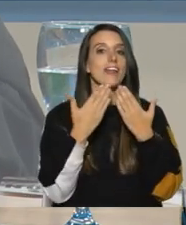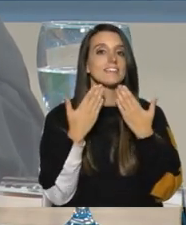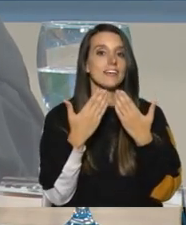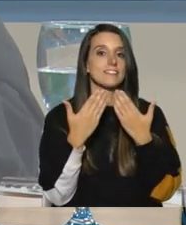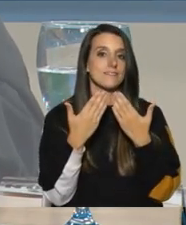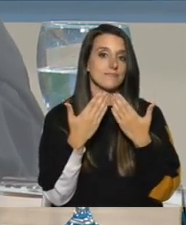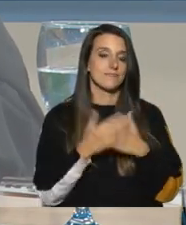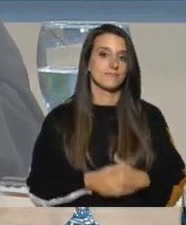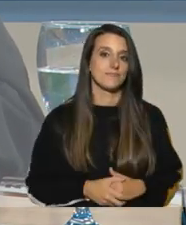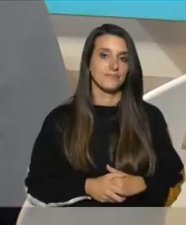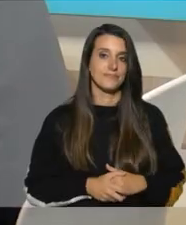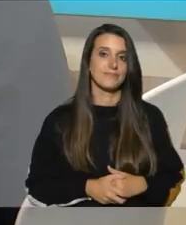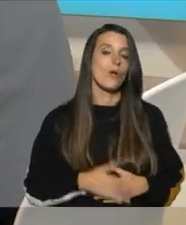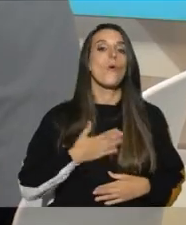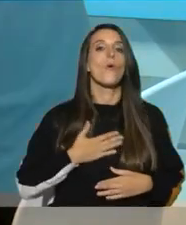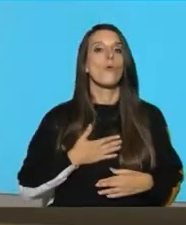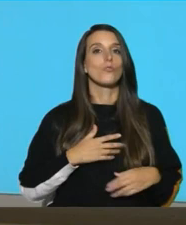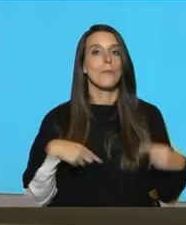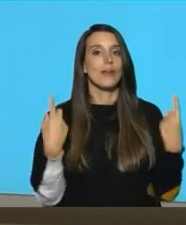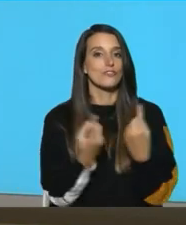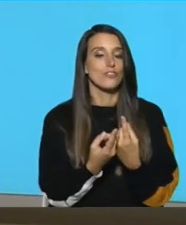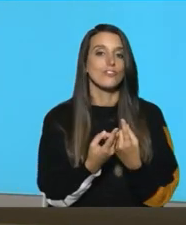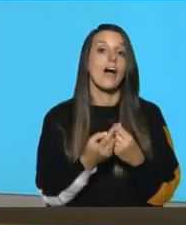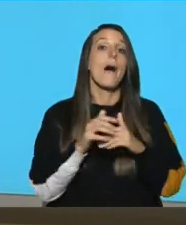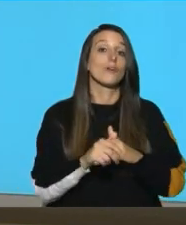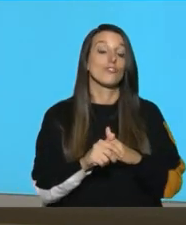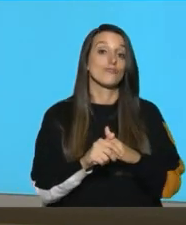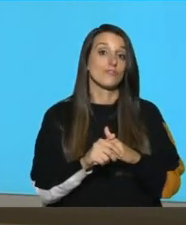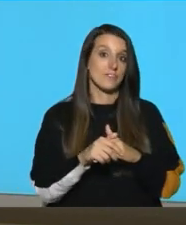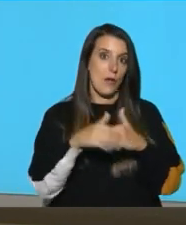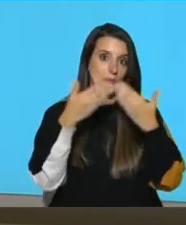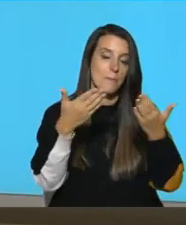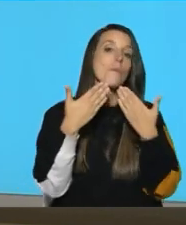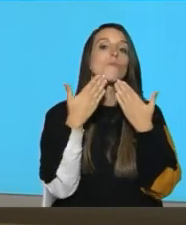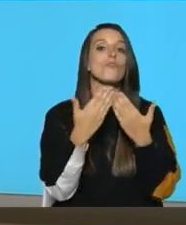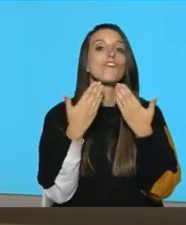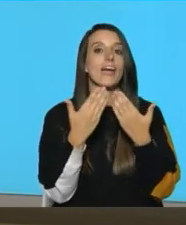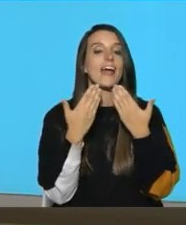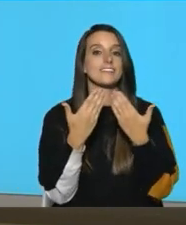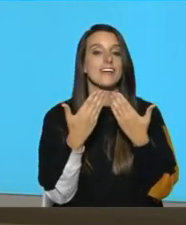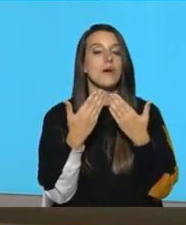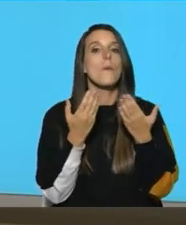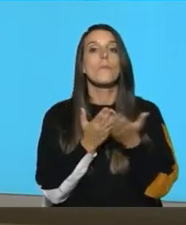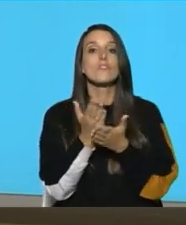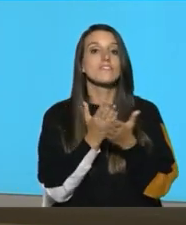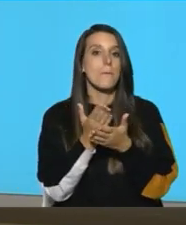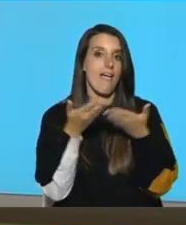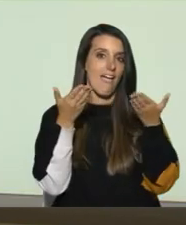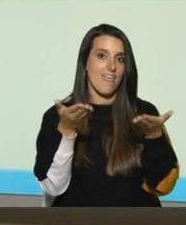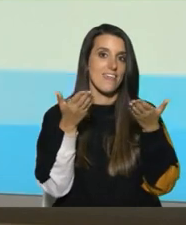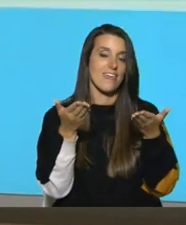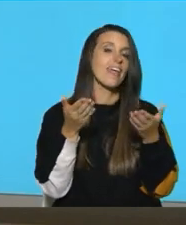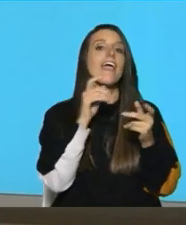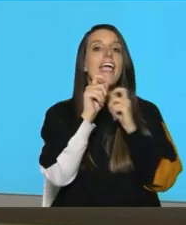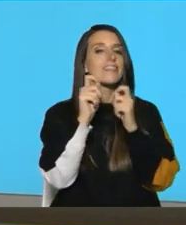por tenernos en cuenta. Ha sido un gusto para nosotros. Amigos, a ustedes también, muchísimas gracias por estar siempre allí,